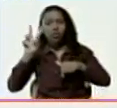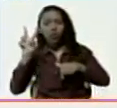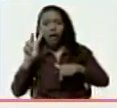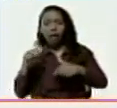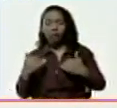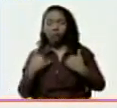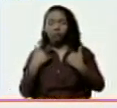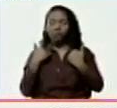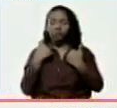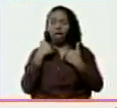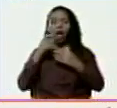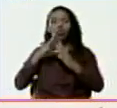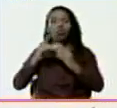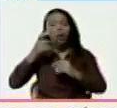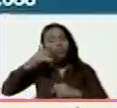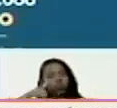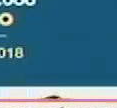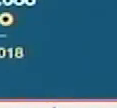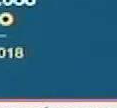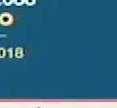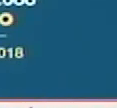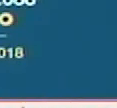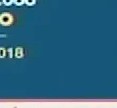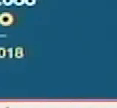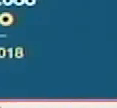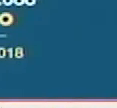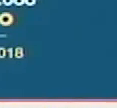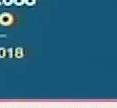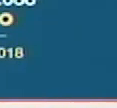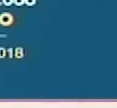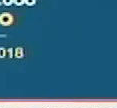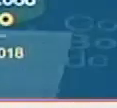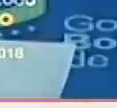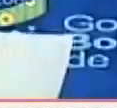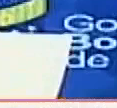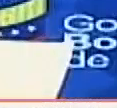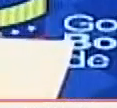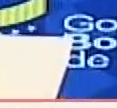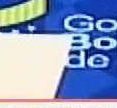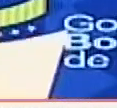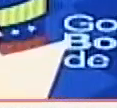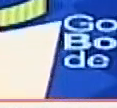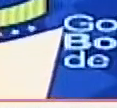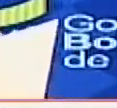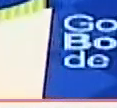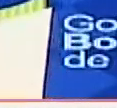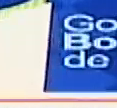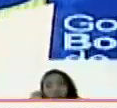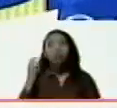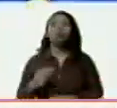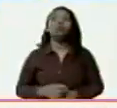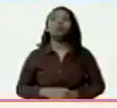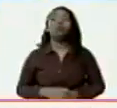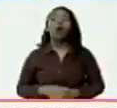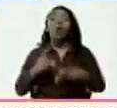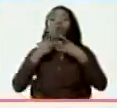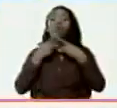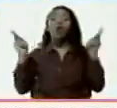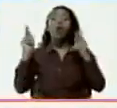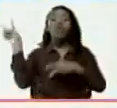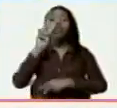a toda la población al día de hoy 176 entidades públicas